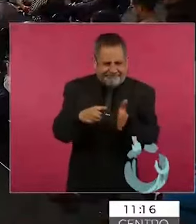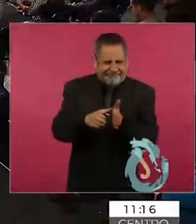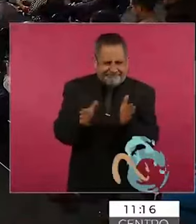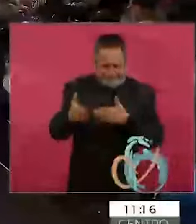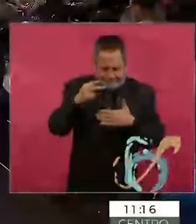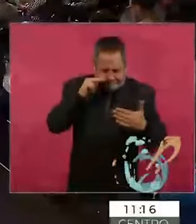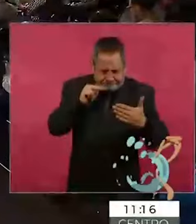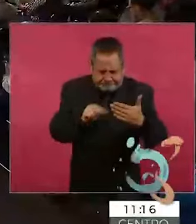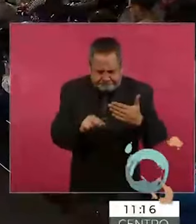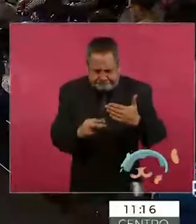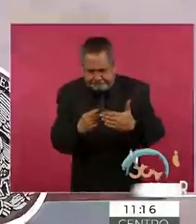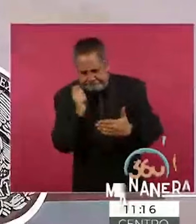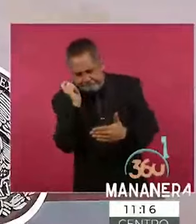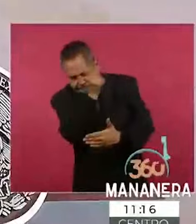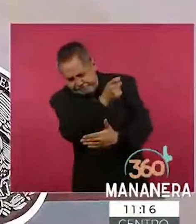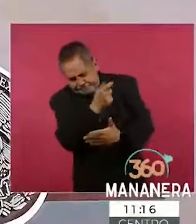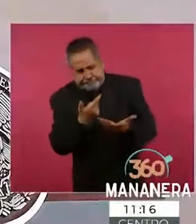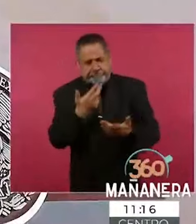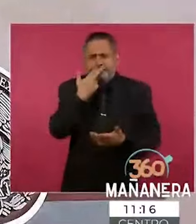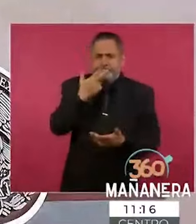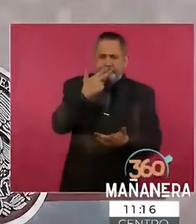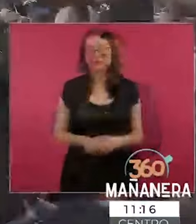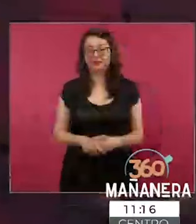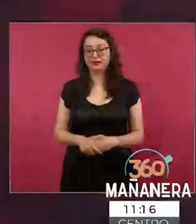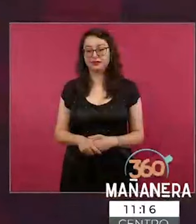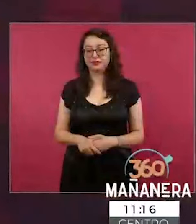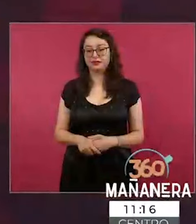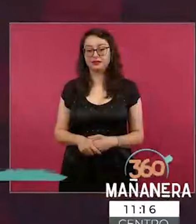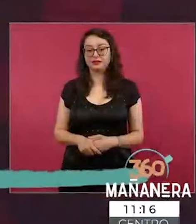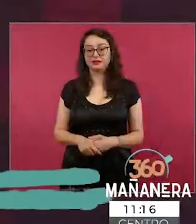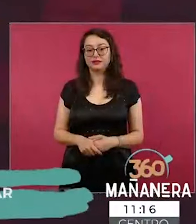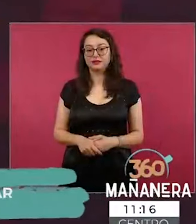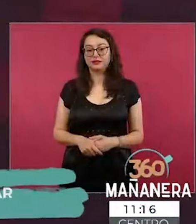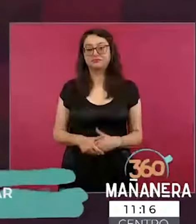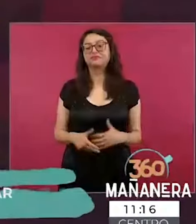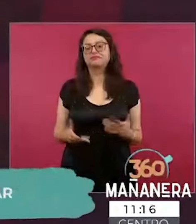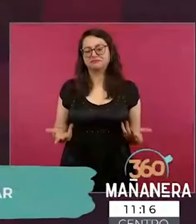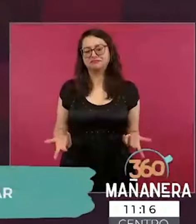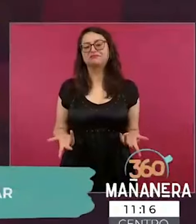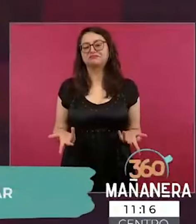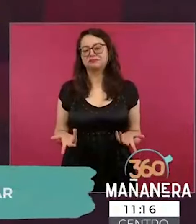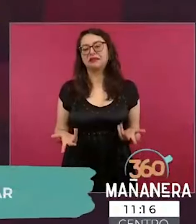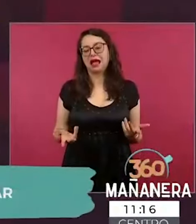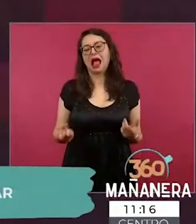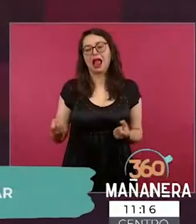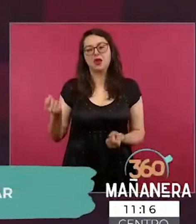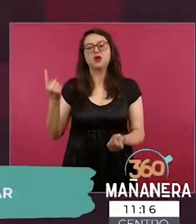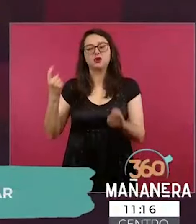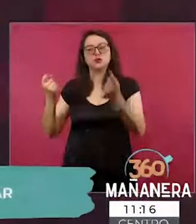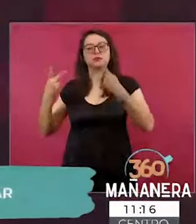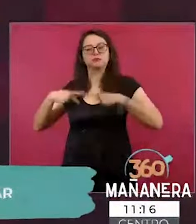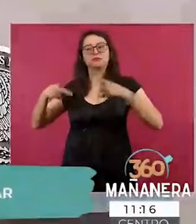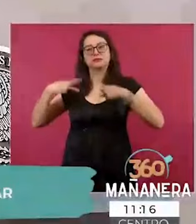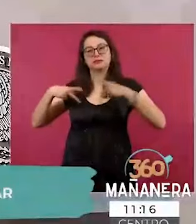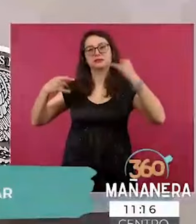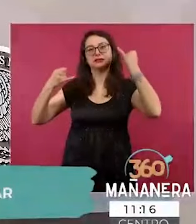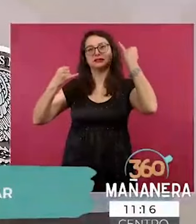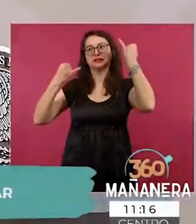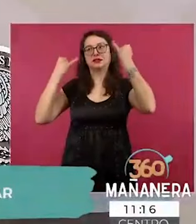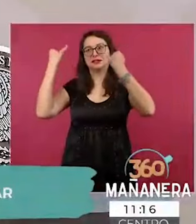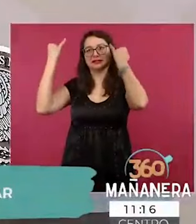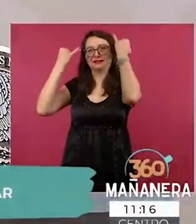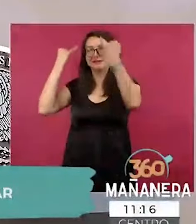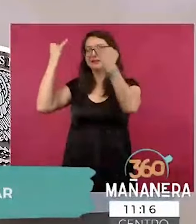disfrutar eh el eclipse todas estas creencias de que los eclipses pueden causar problemas en